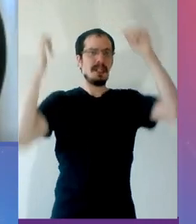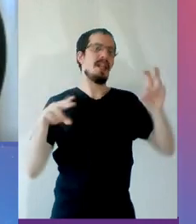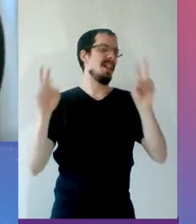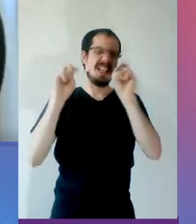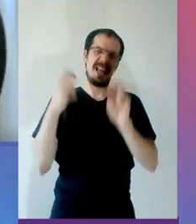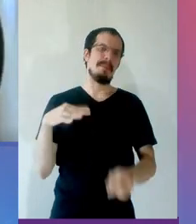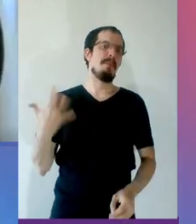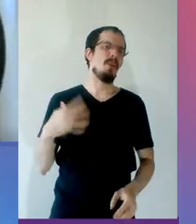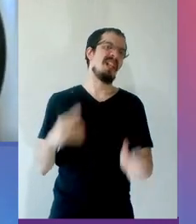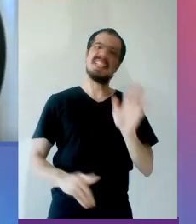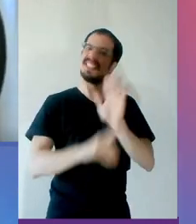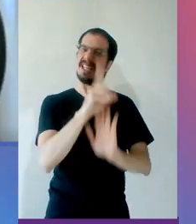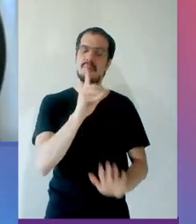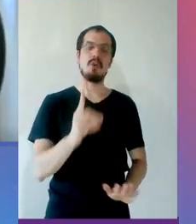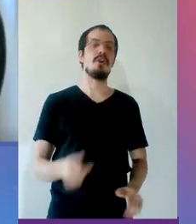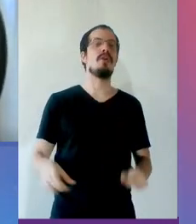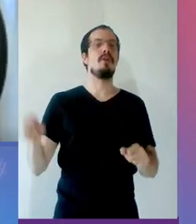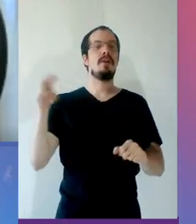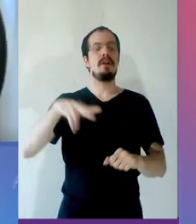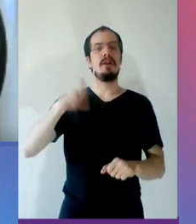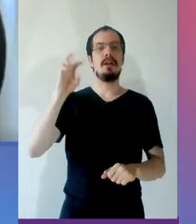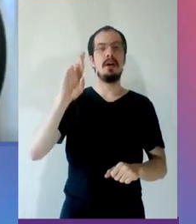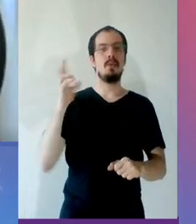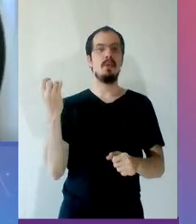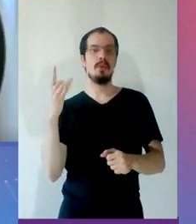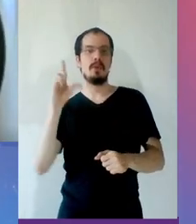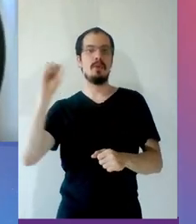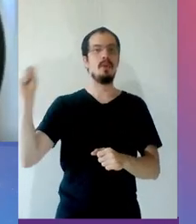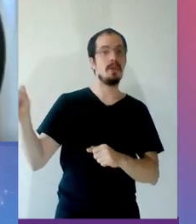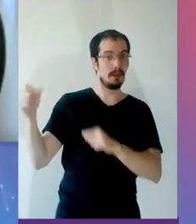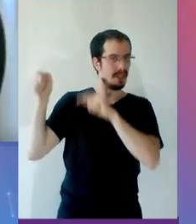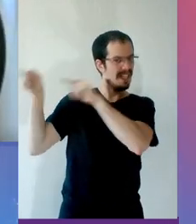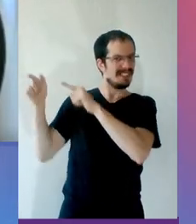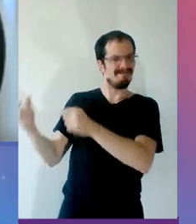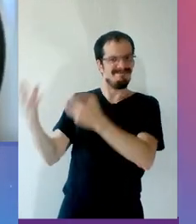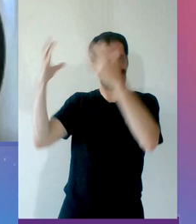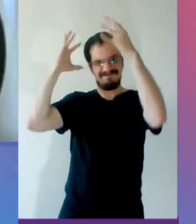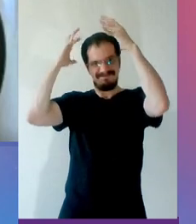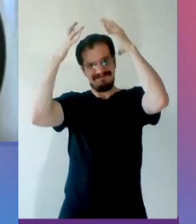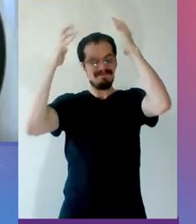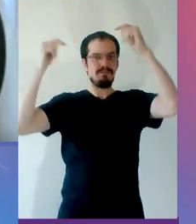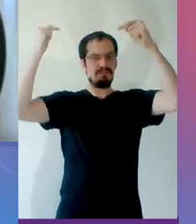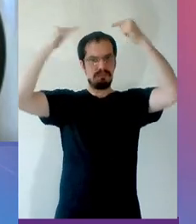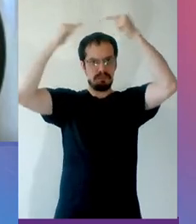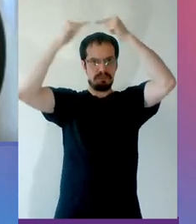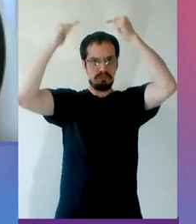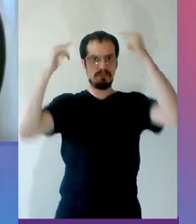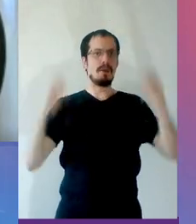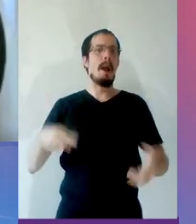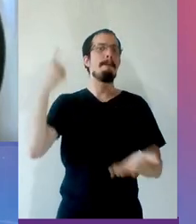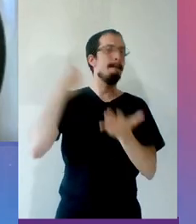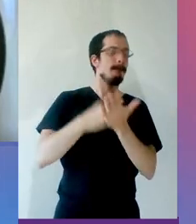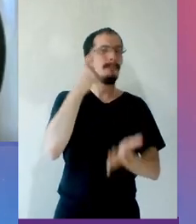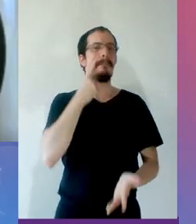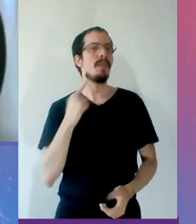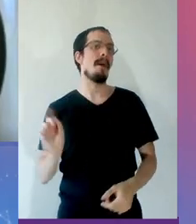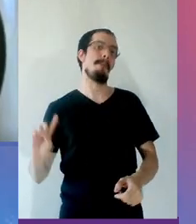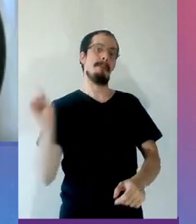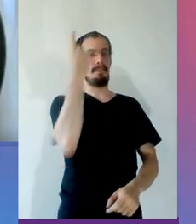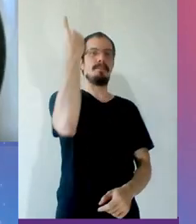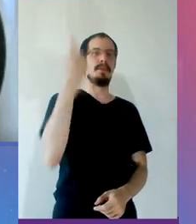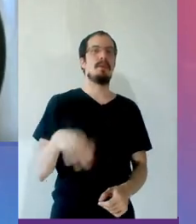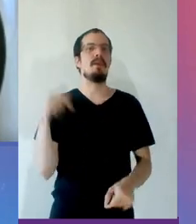el desarrollo neurológico y que no solamente van a significar mayor o menor